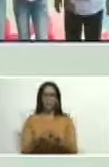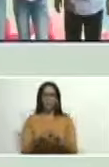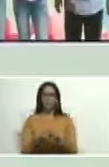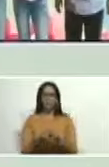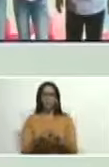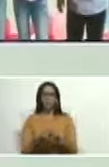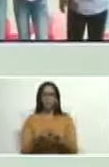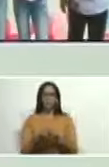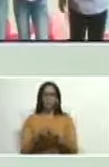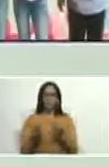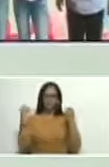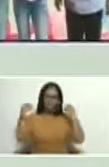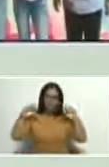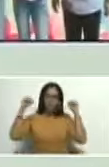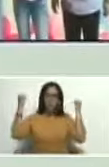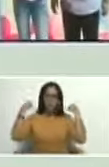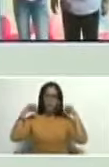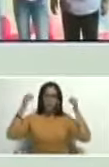prepararla